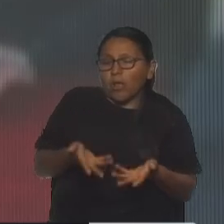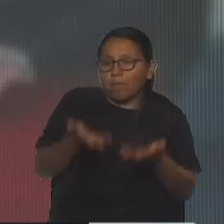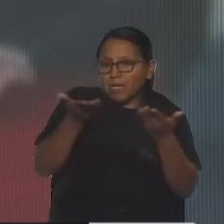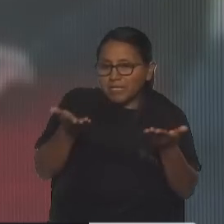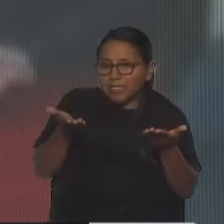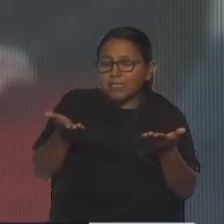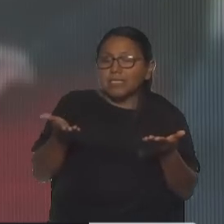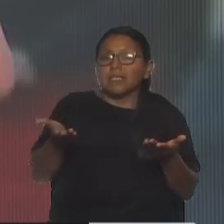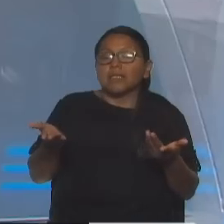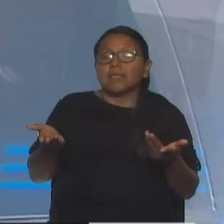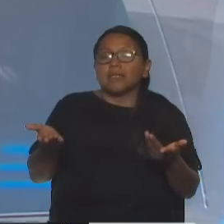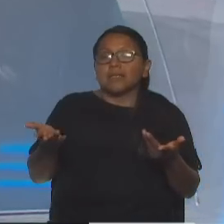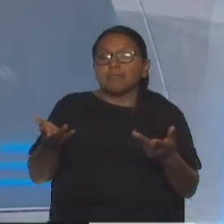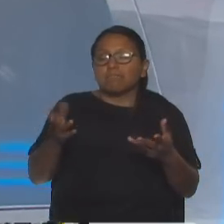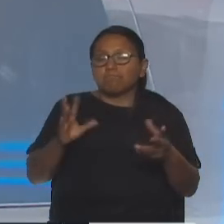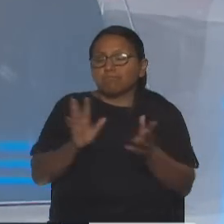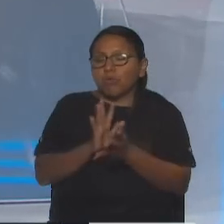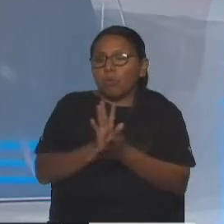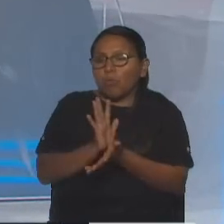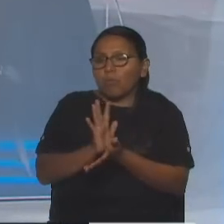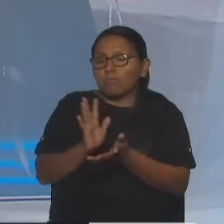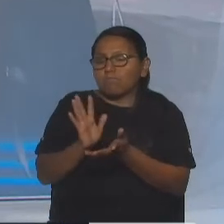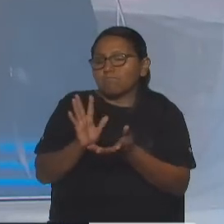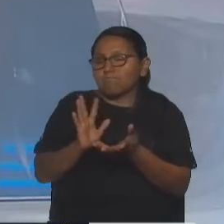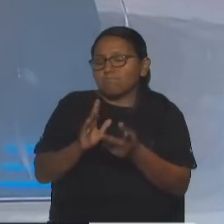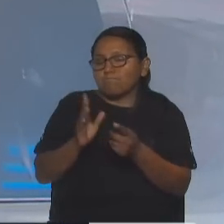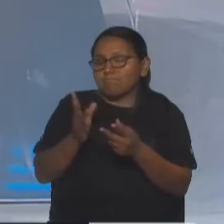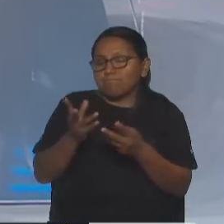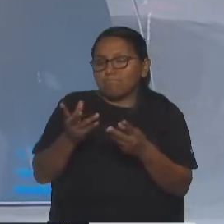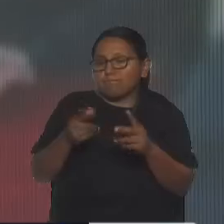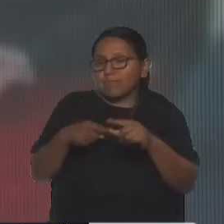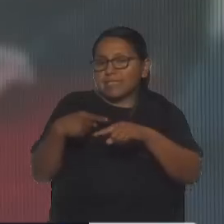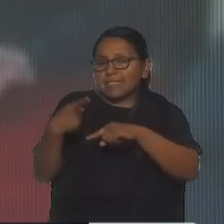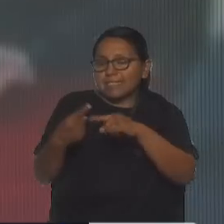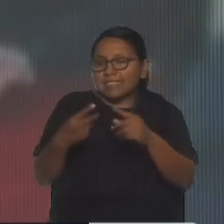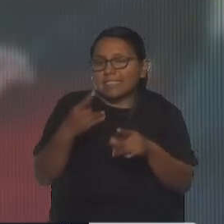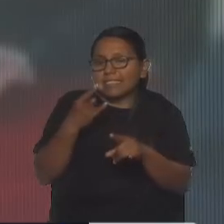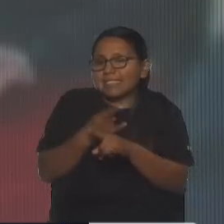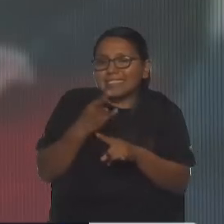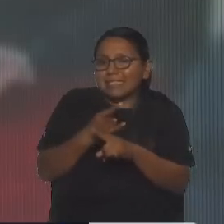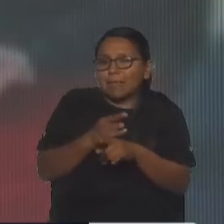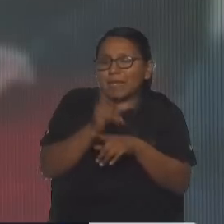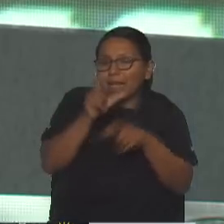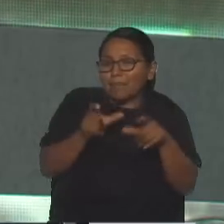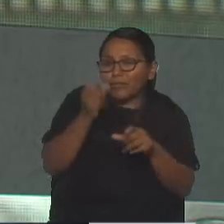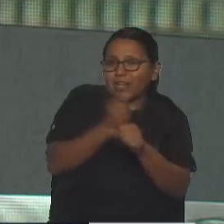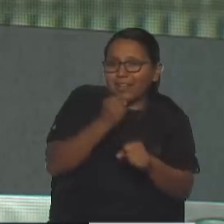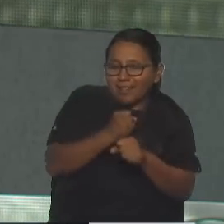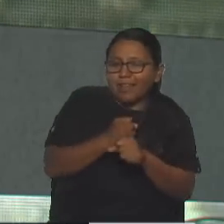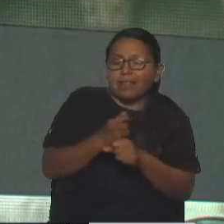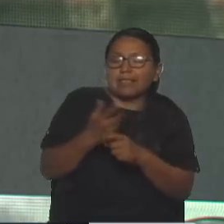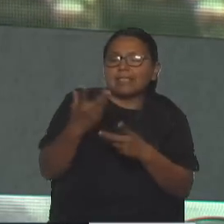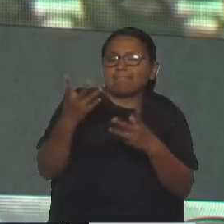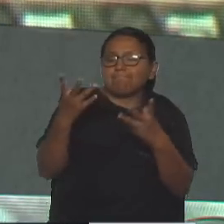final, es un círculo en el cual siempre la clase trabajadora es la que se